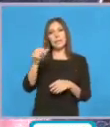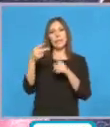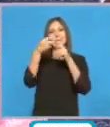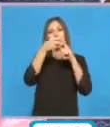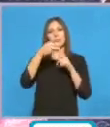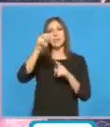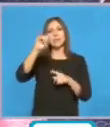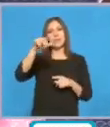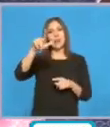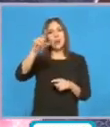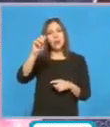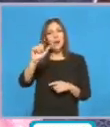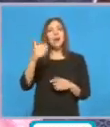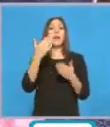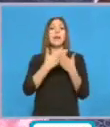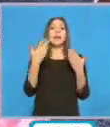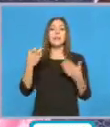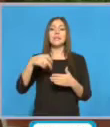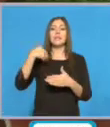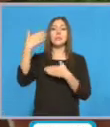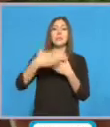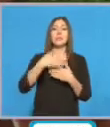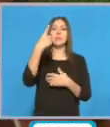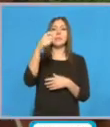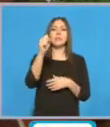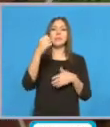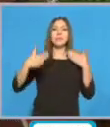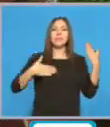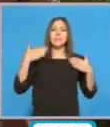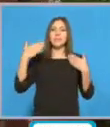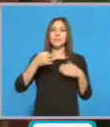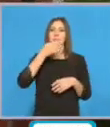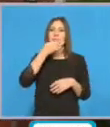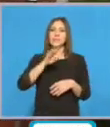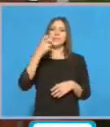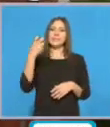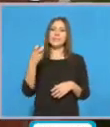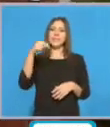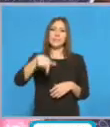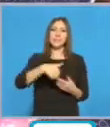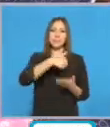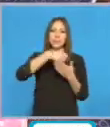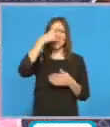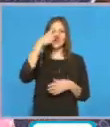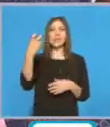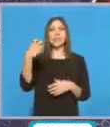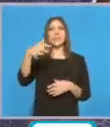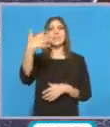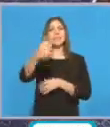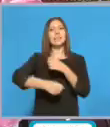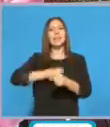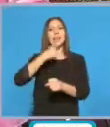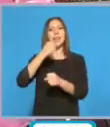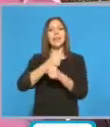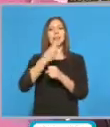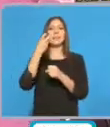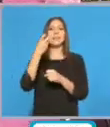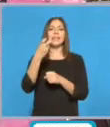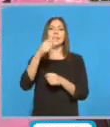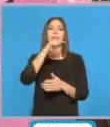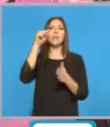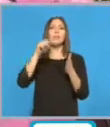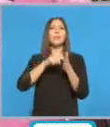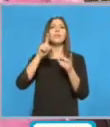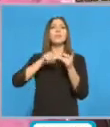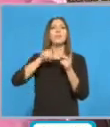1 de septiembre vamos a celebrarlo precisamente aquí en la Ciudad de México, los 15 años que tenemos con la Banda Estrellas de Sinaloa. Será en el Rodeo